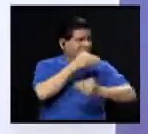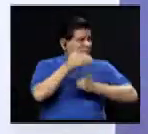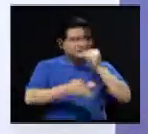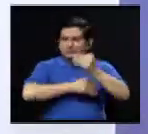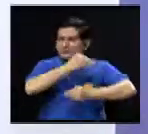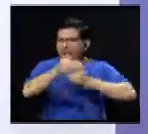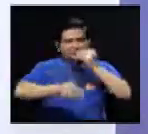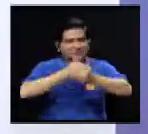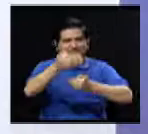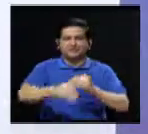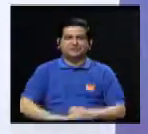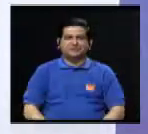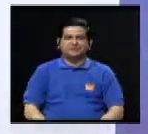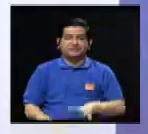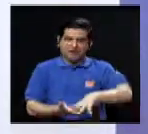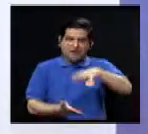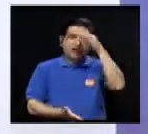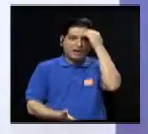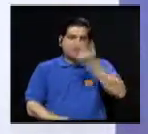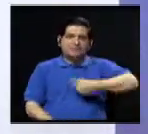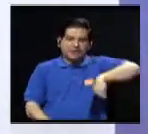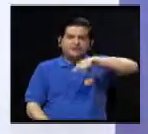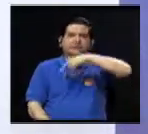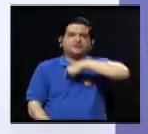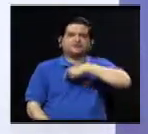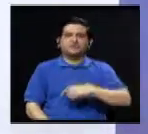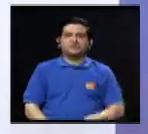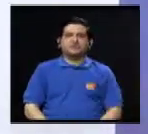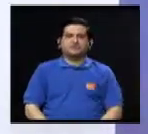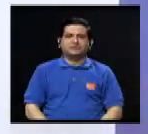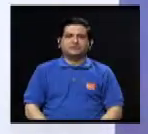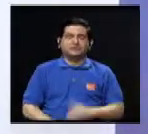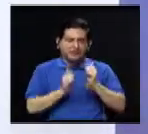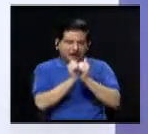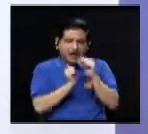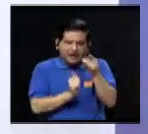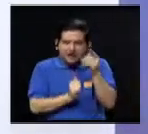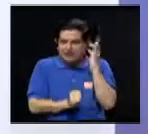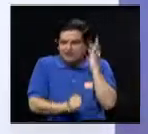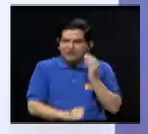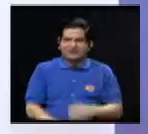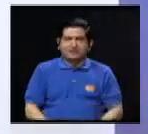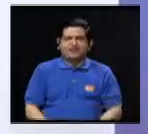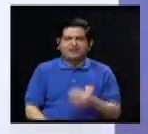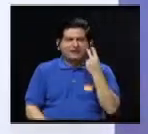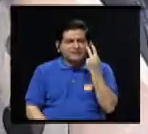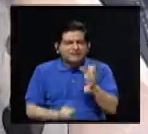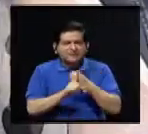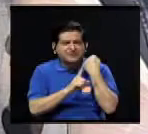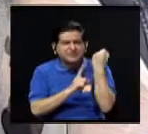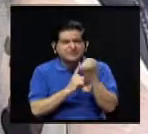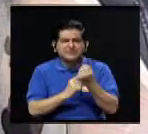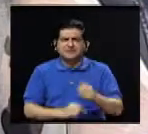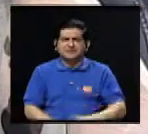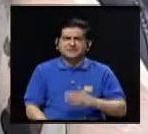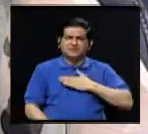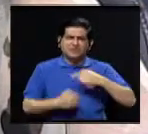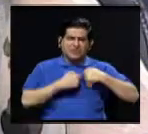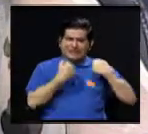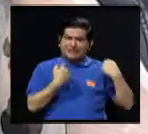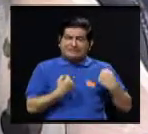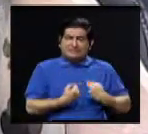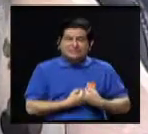procesos y lo que aprendimos, ¿verdad? Con ella. Y el verla así, a mí el